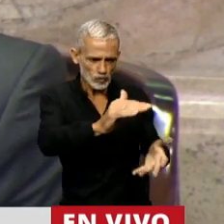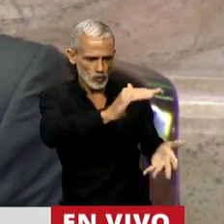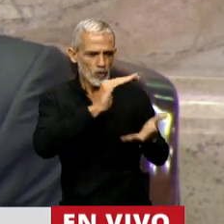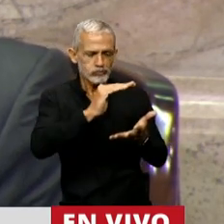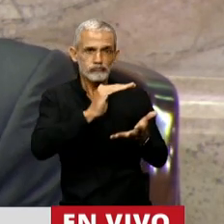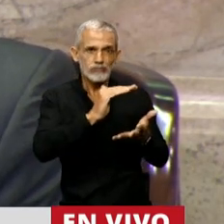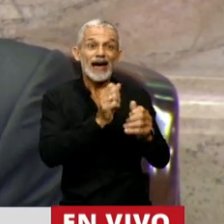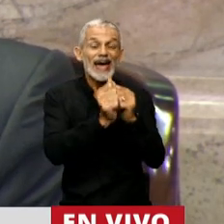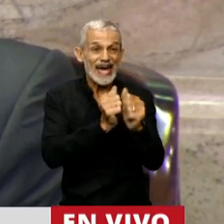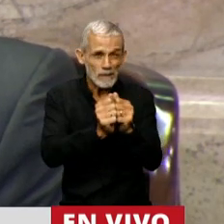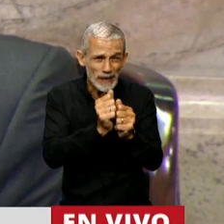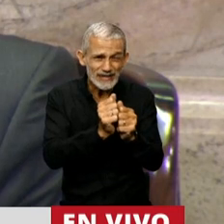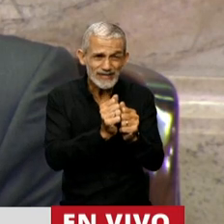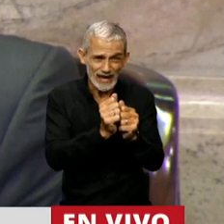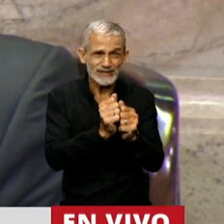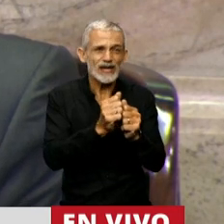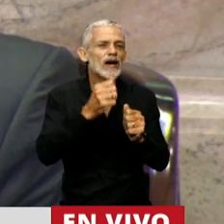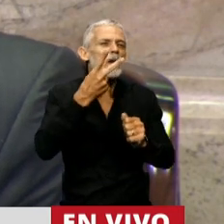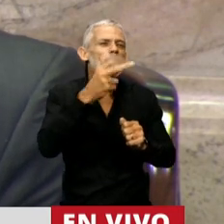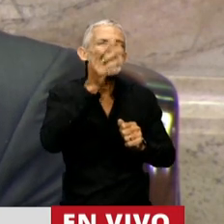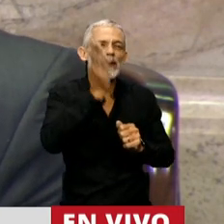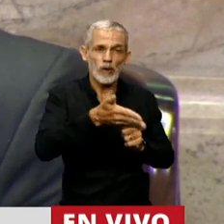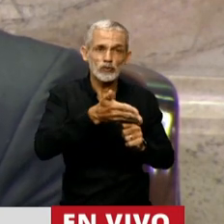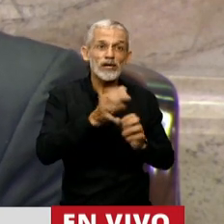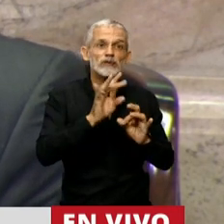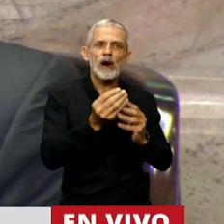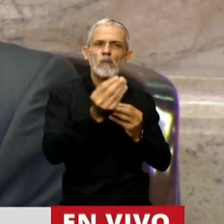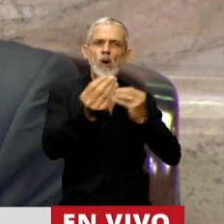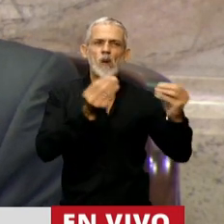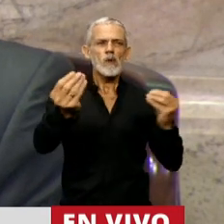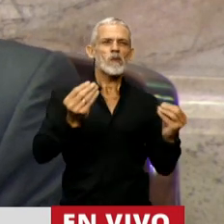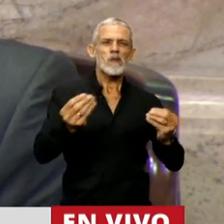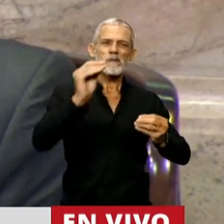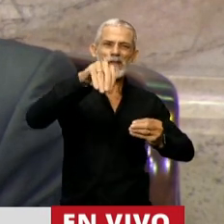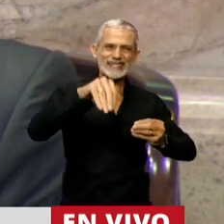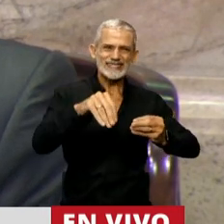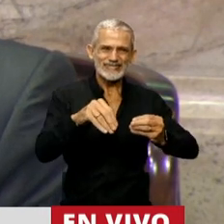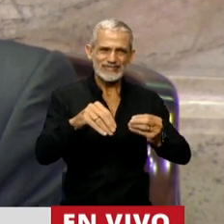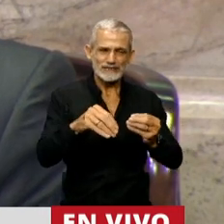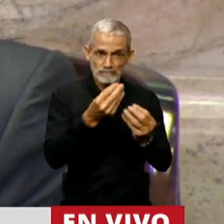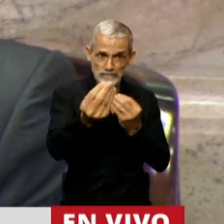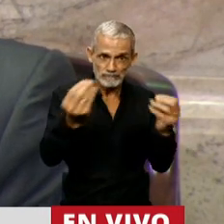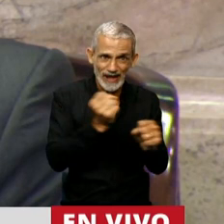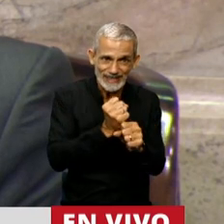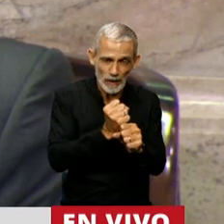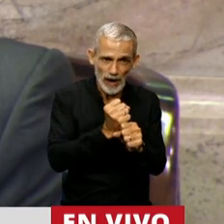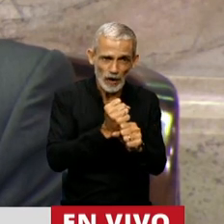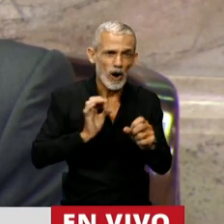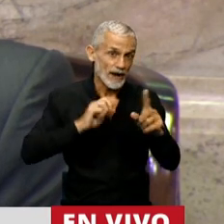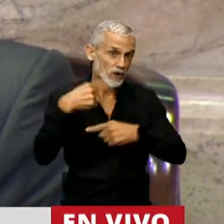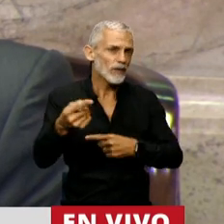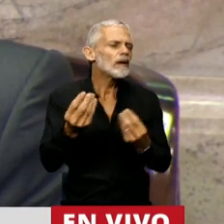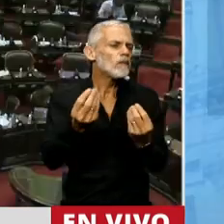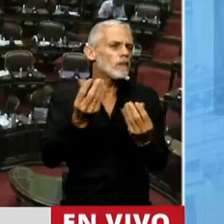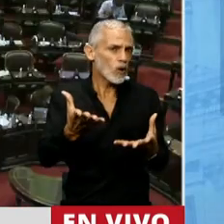2 de cada 10 empresas solo están pensando en ampliar sus plantas de empleados en el año próximo. Y ya sabemos por qué es